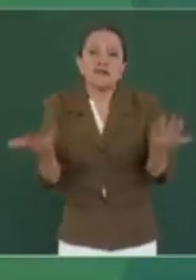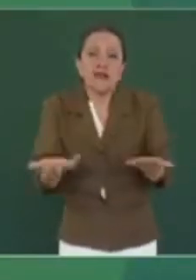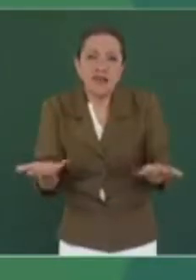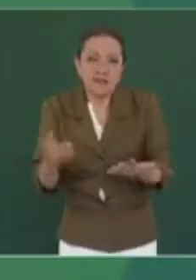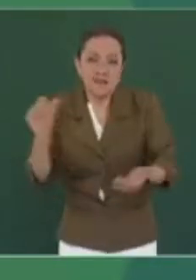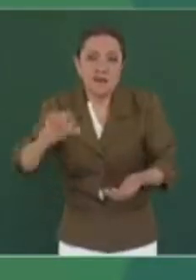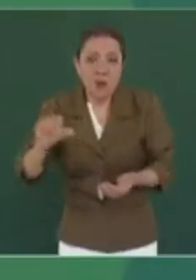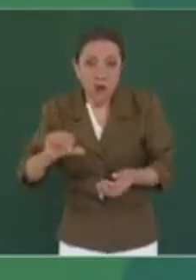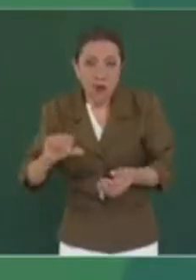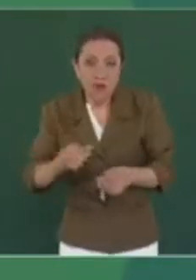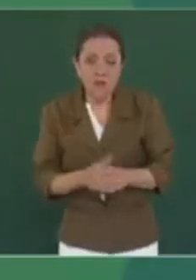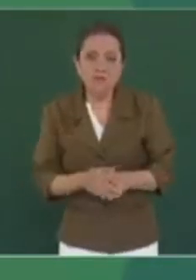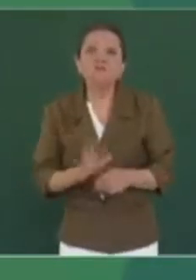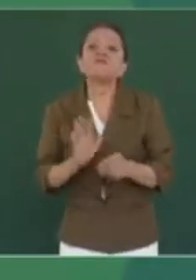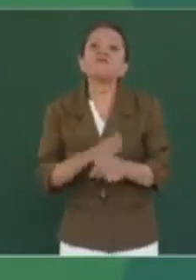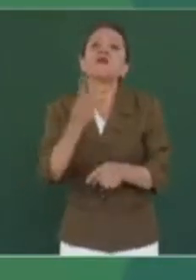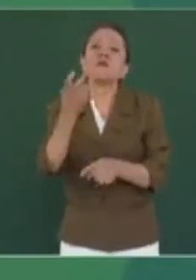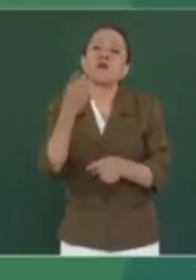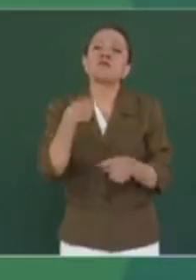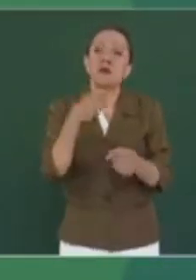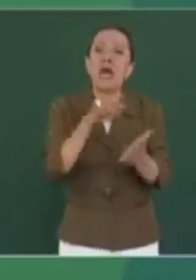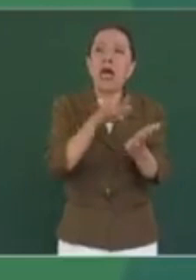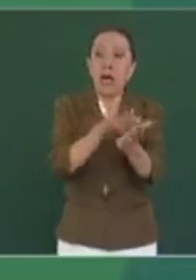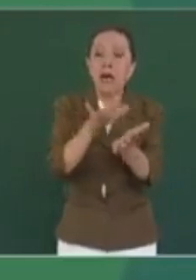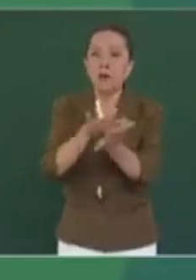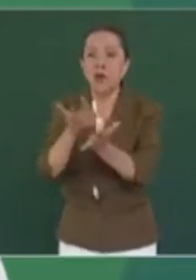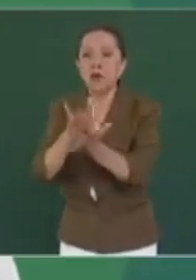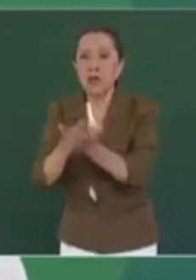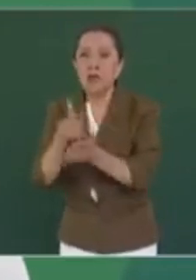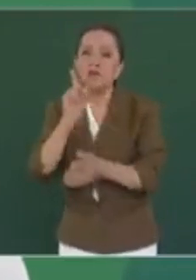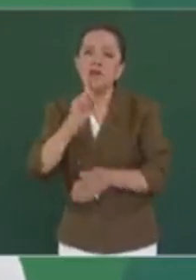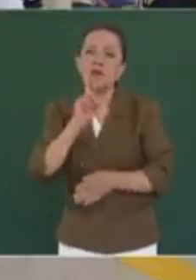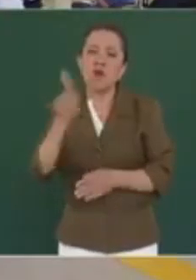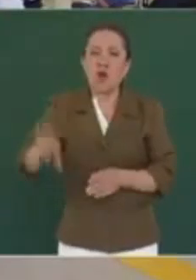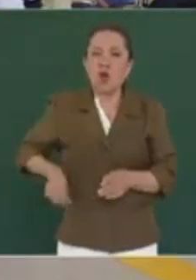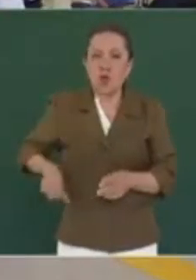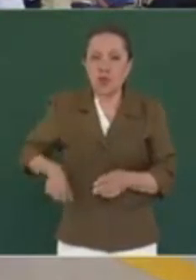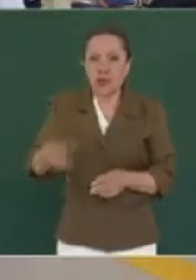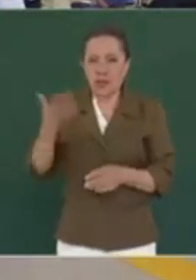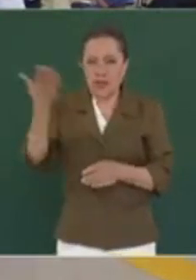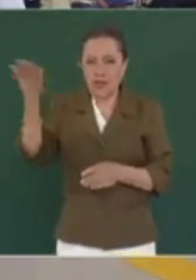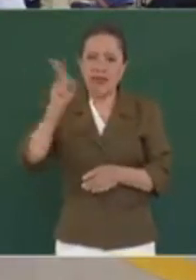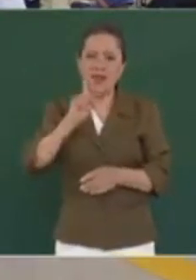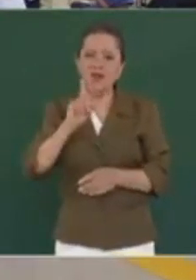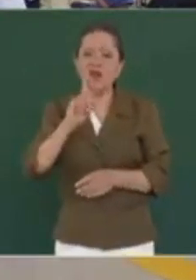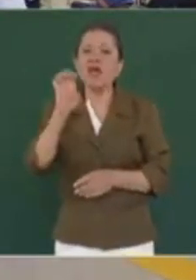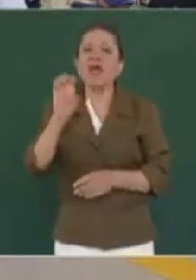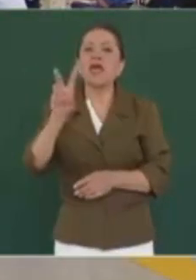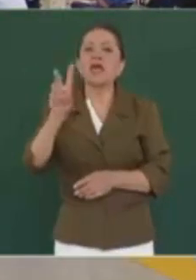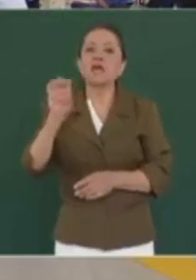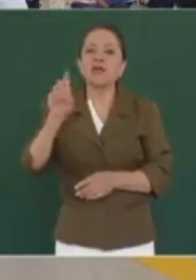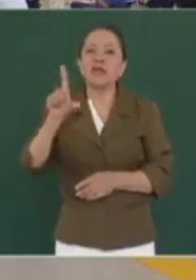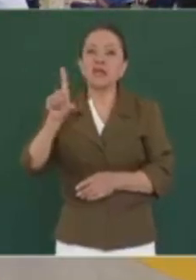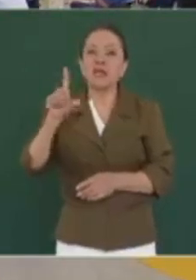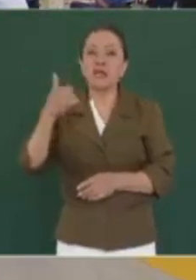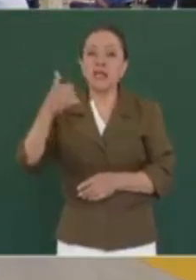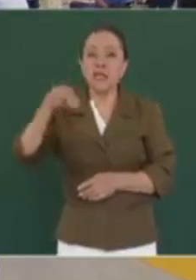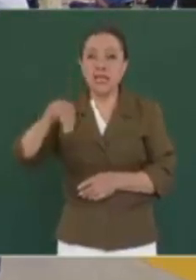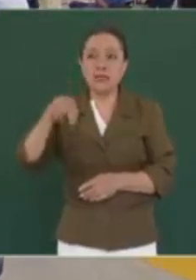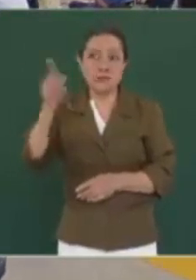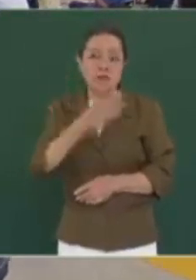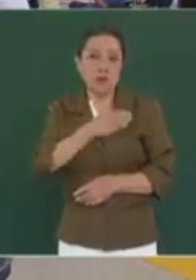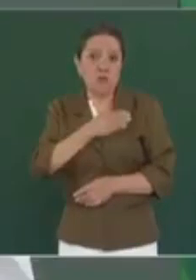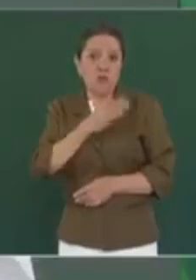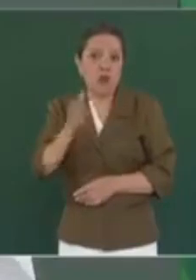y estamos apoyando a Evelyn, que es una muy buena